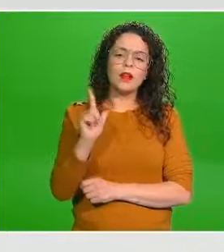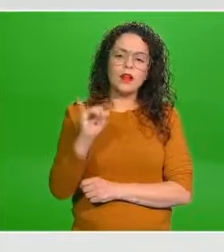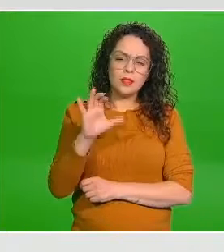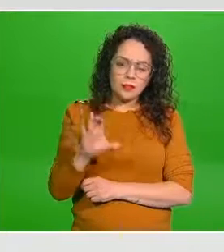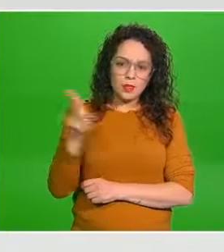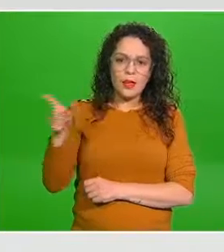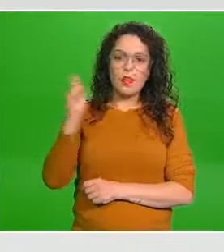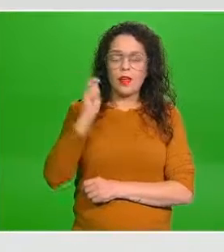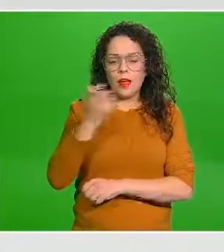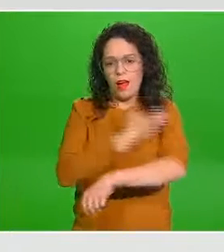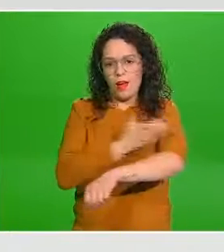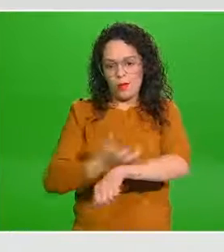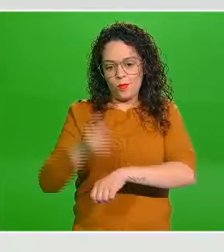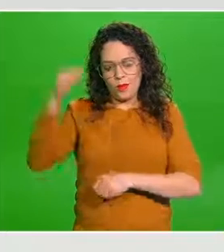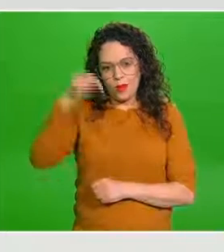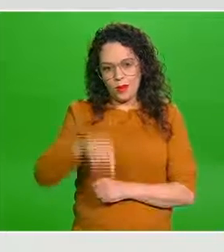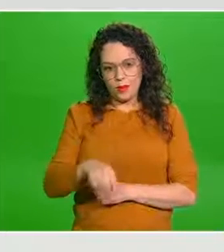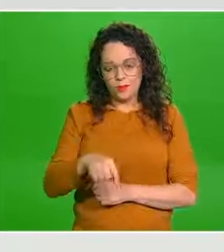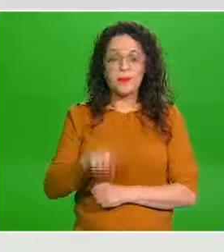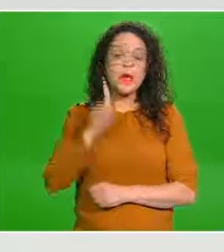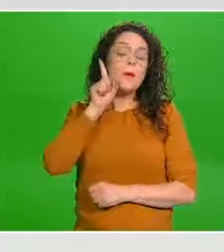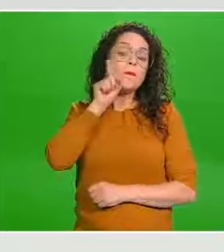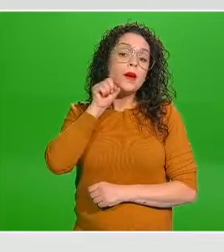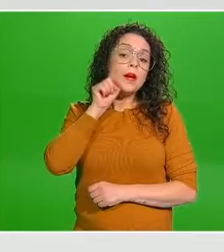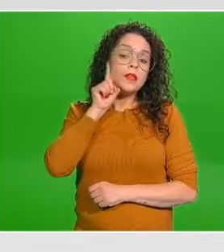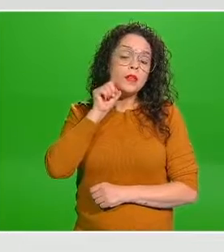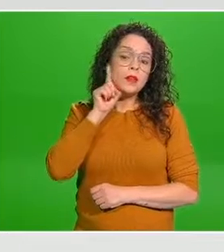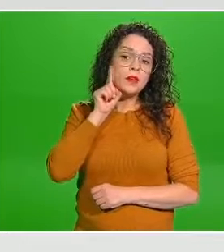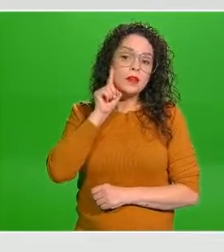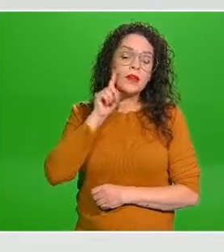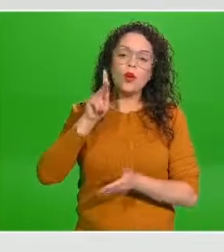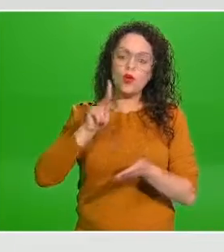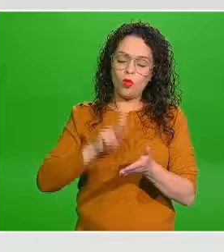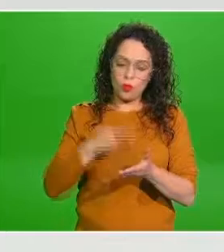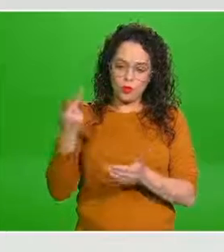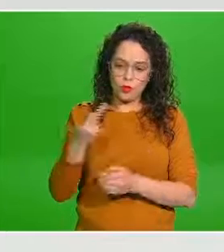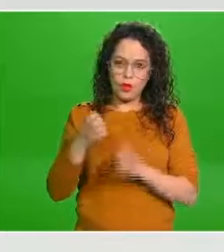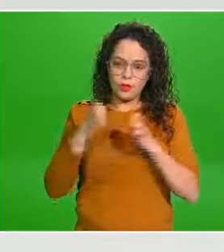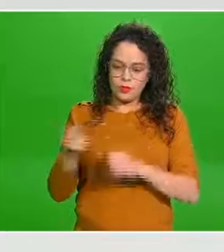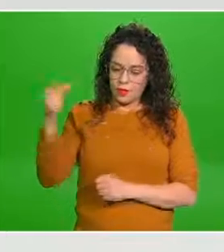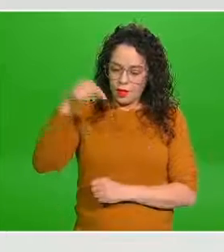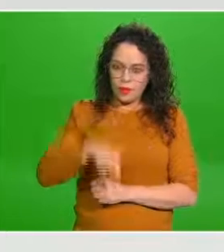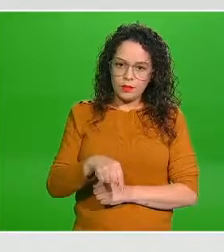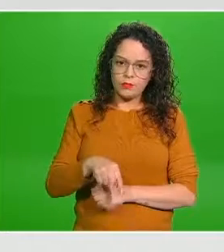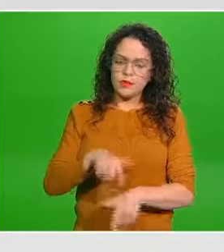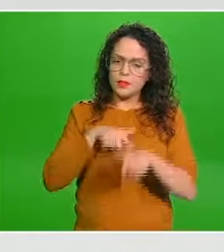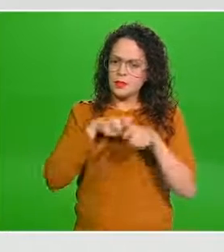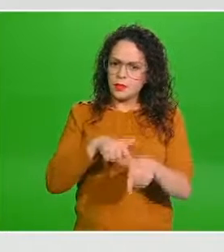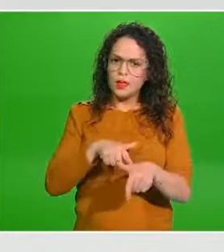habernos acompañado. El día de mañana podremos nuevamente estar con ustedes y seguir